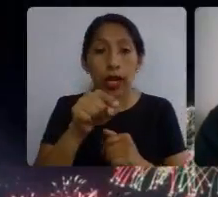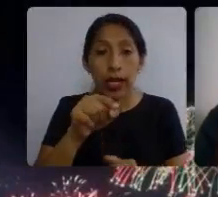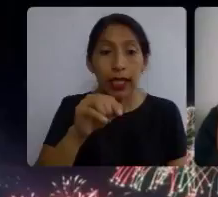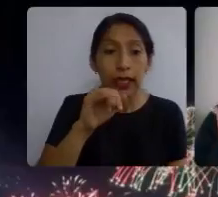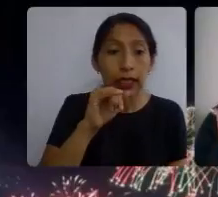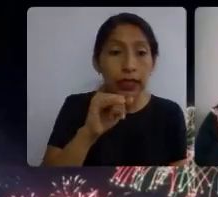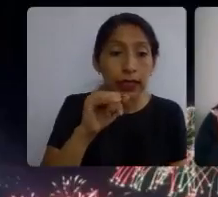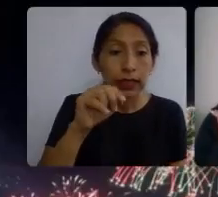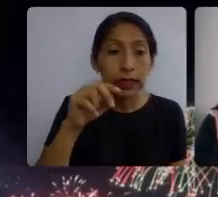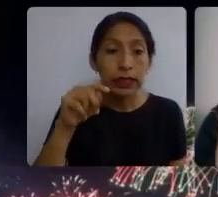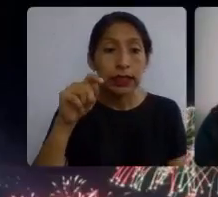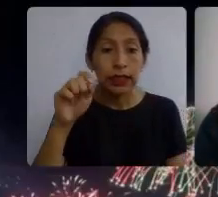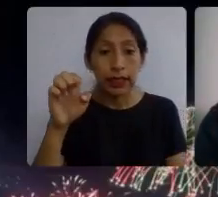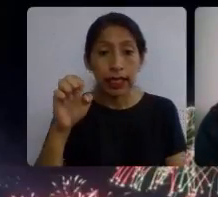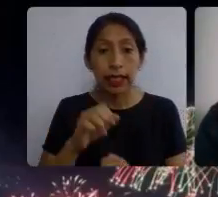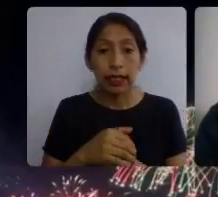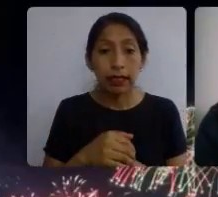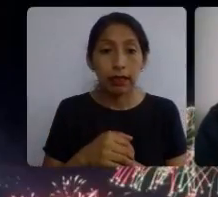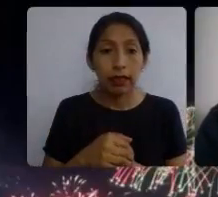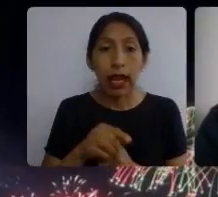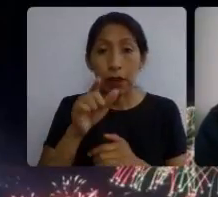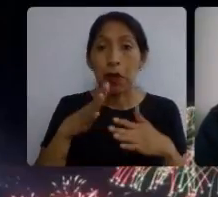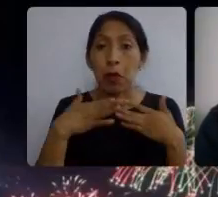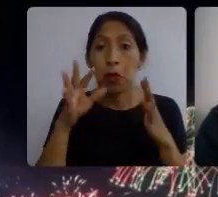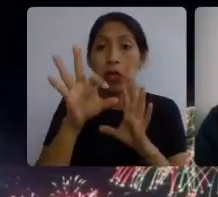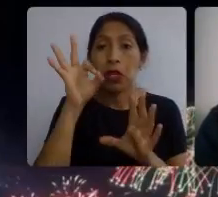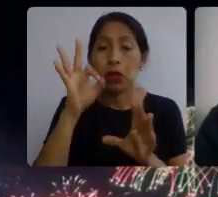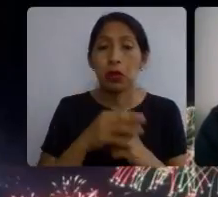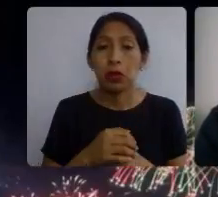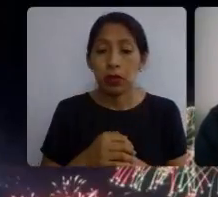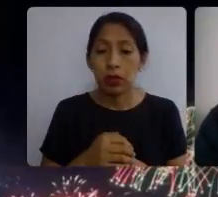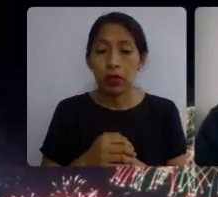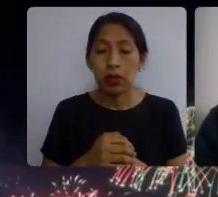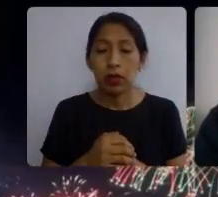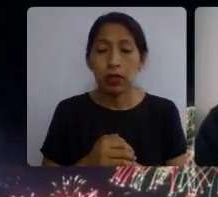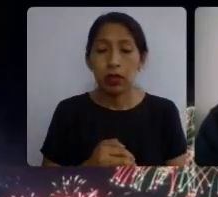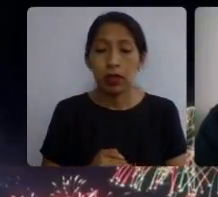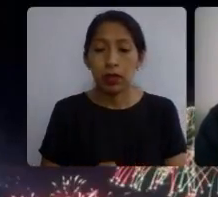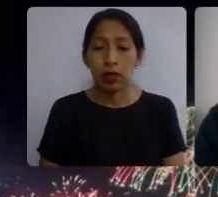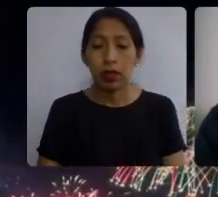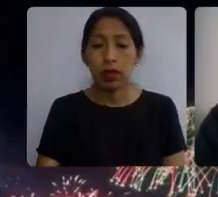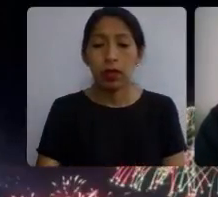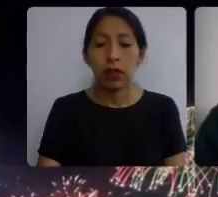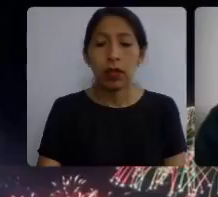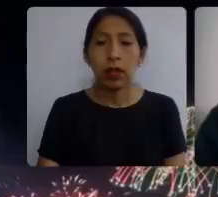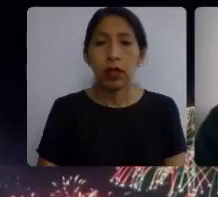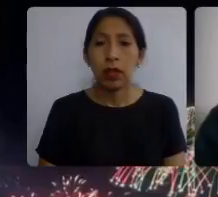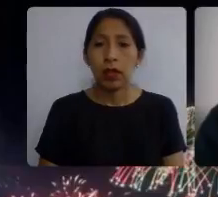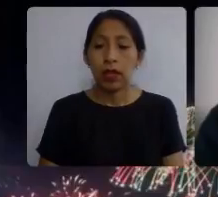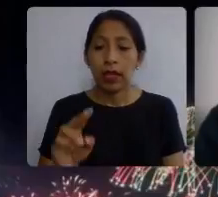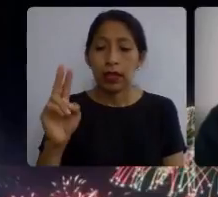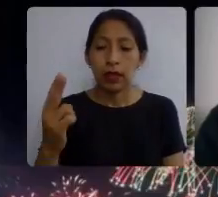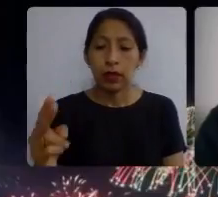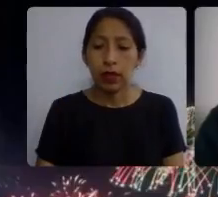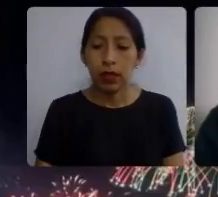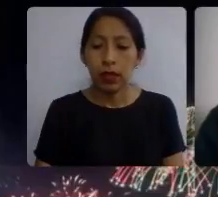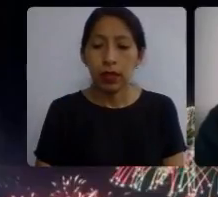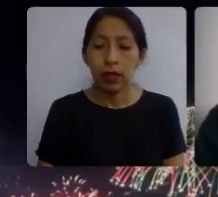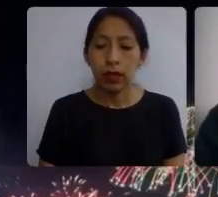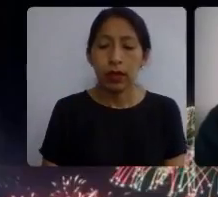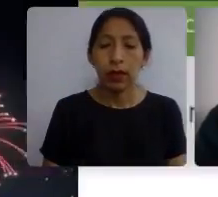así que ahí lo van a poder encontrar. Ahora vamos a pasar con el mercado inglés, el segundo bloque. Para